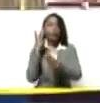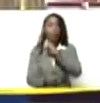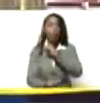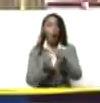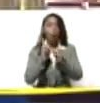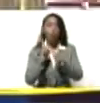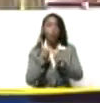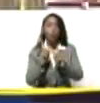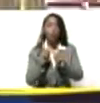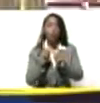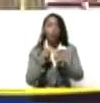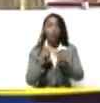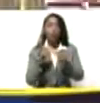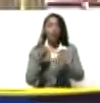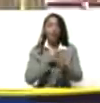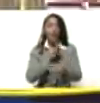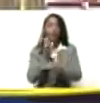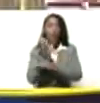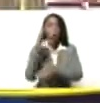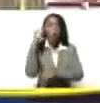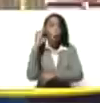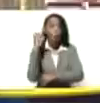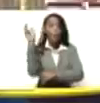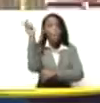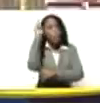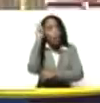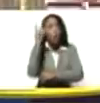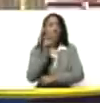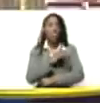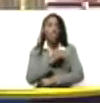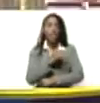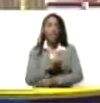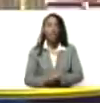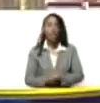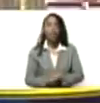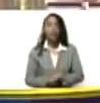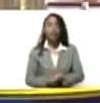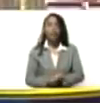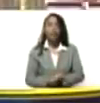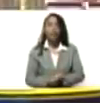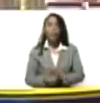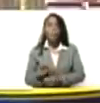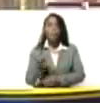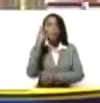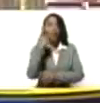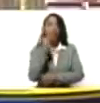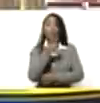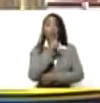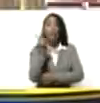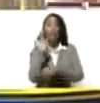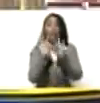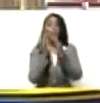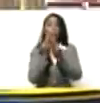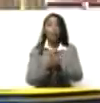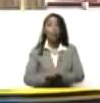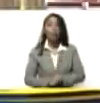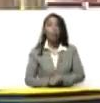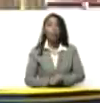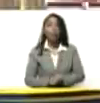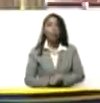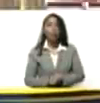y han pasado por colombia ecuador perú chile los primeros que le dicen a su familia